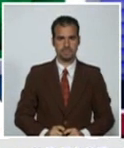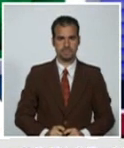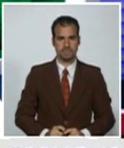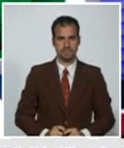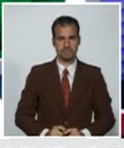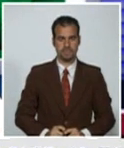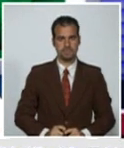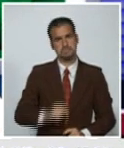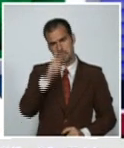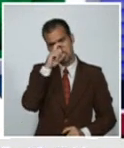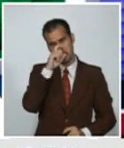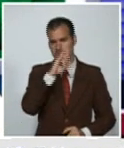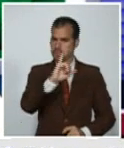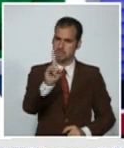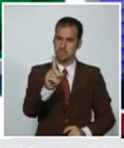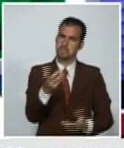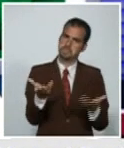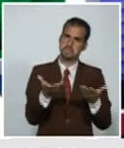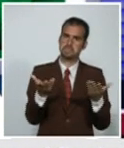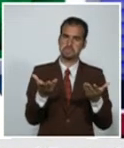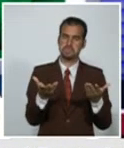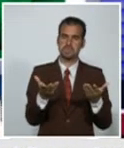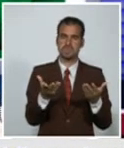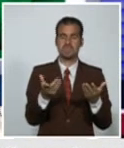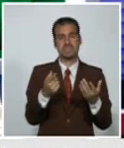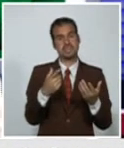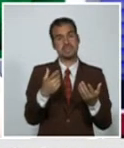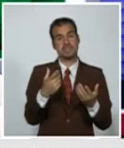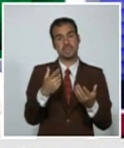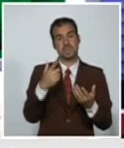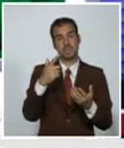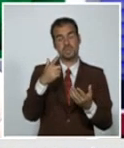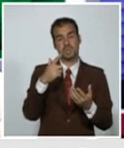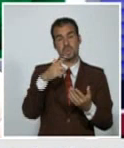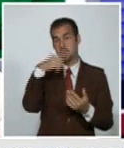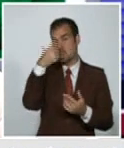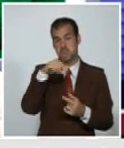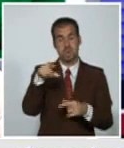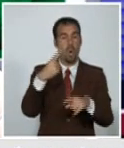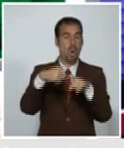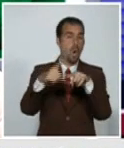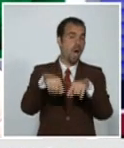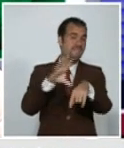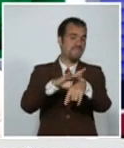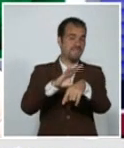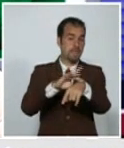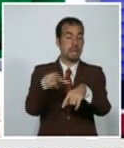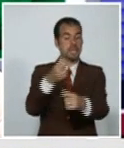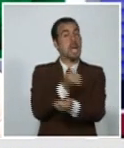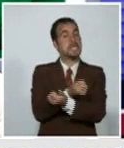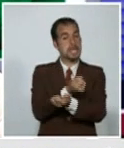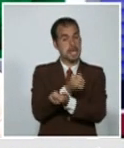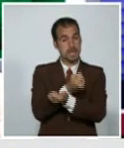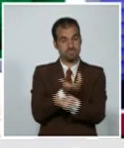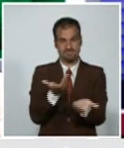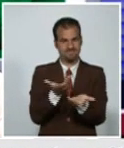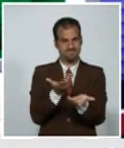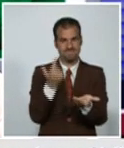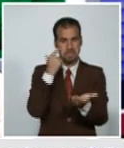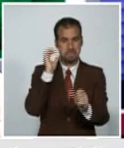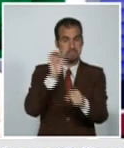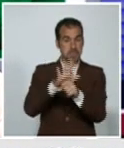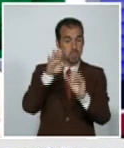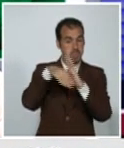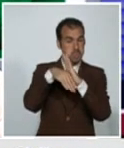joven, tenía un grupo de comorbilidades que la hacían muy vulnerable a una evolución desfavorable de la